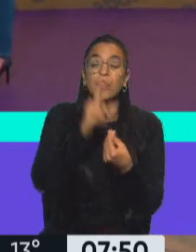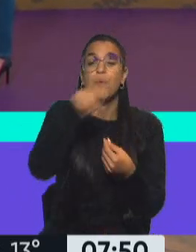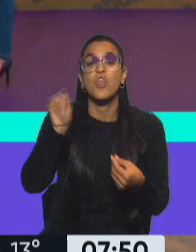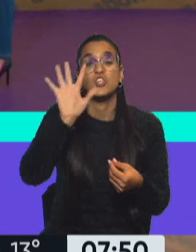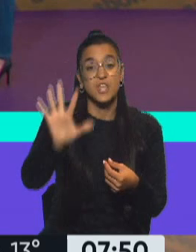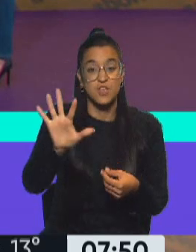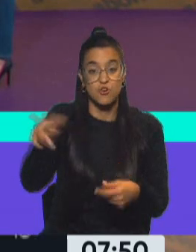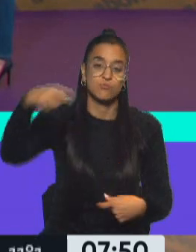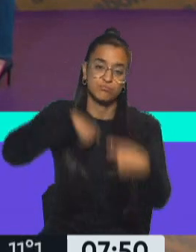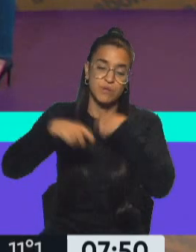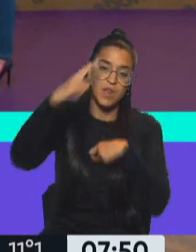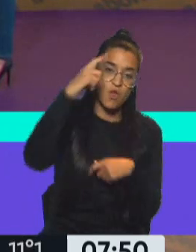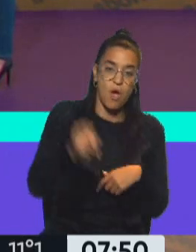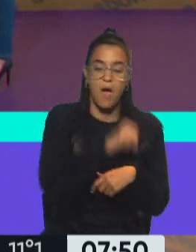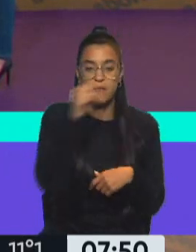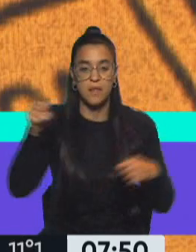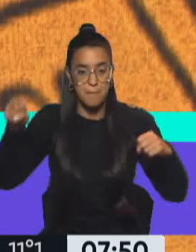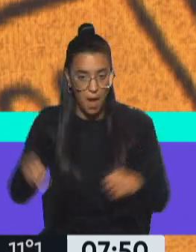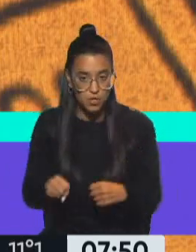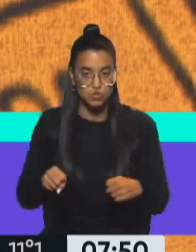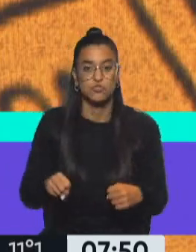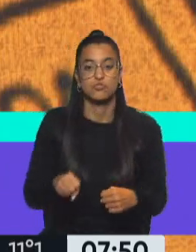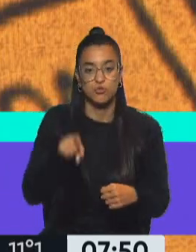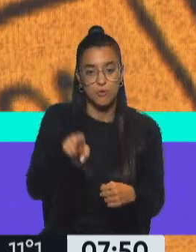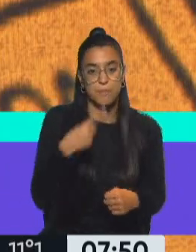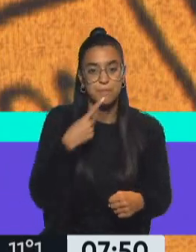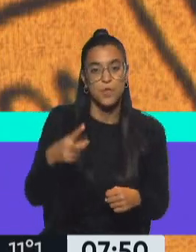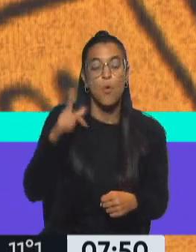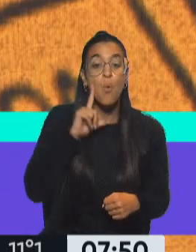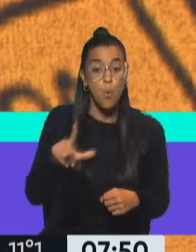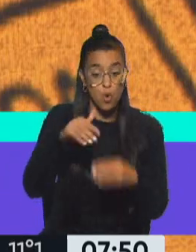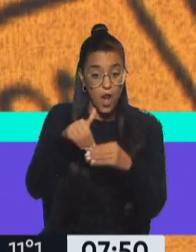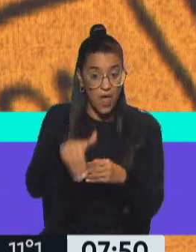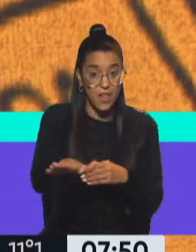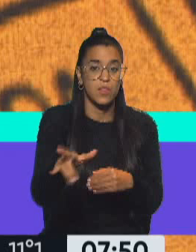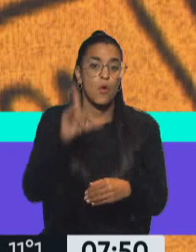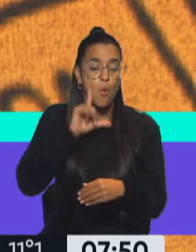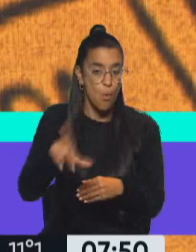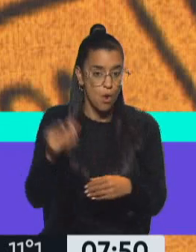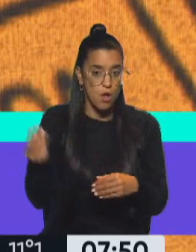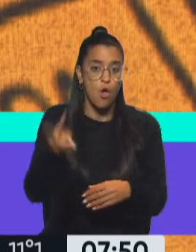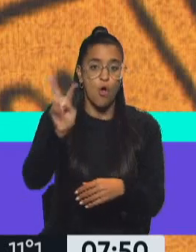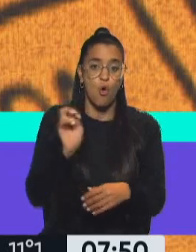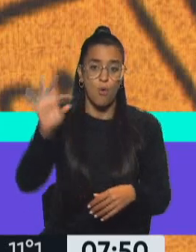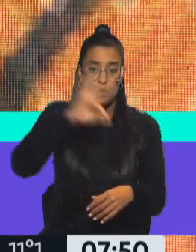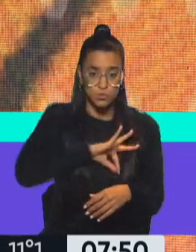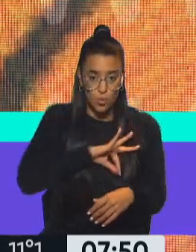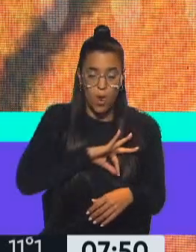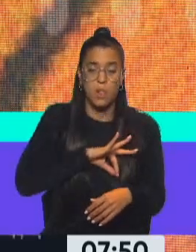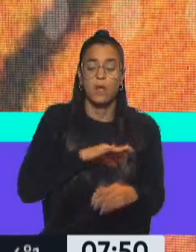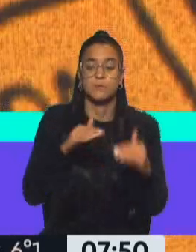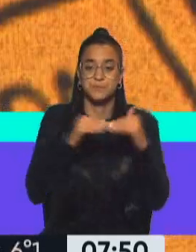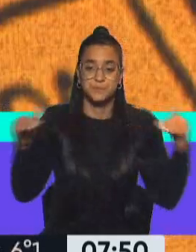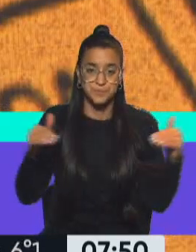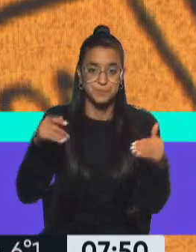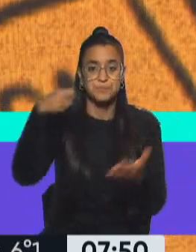es, y todo lo de enero a mayo digamos, a partir de julio, entonces uno en julio cobra su sueldo, si está en el rango de los